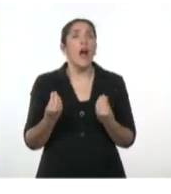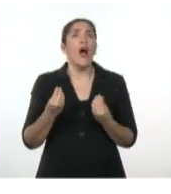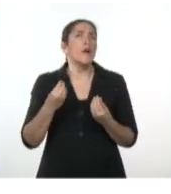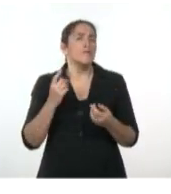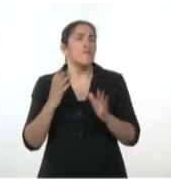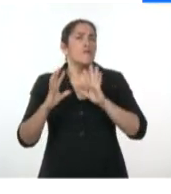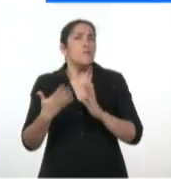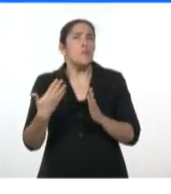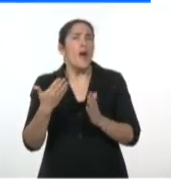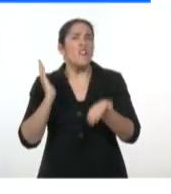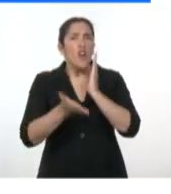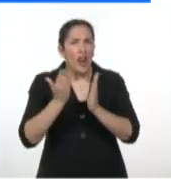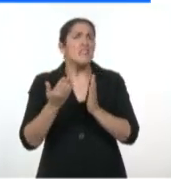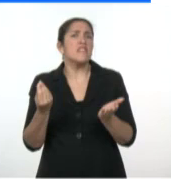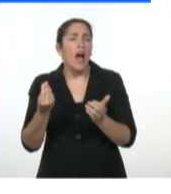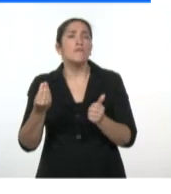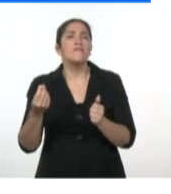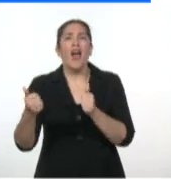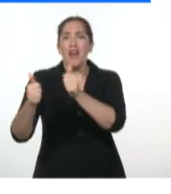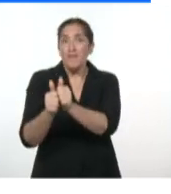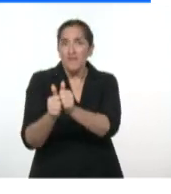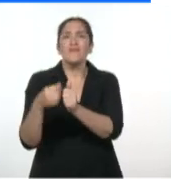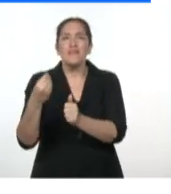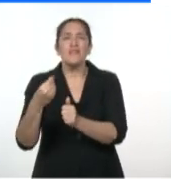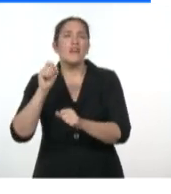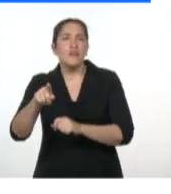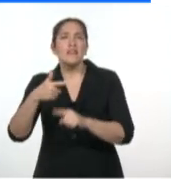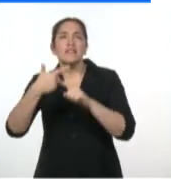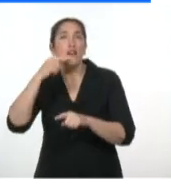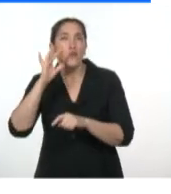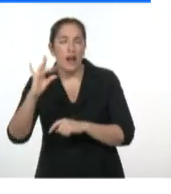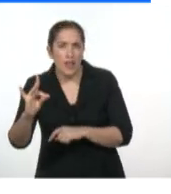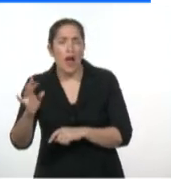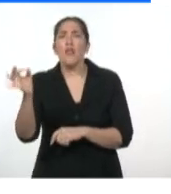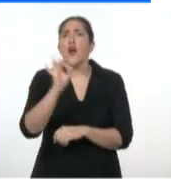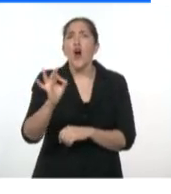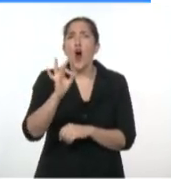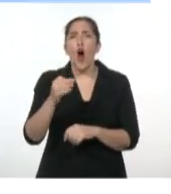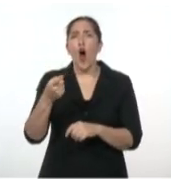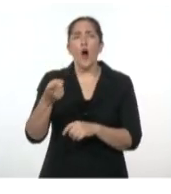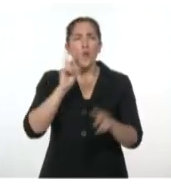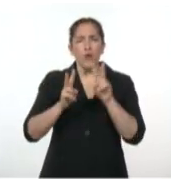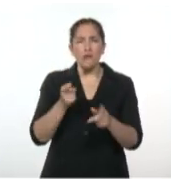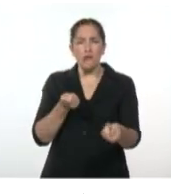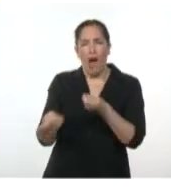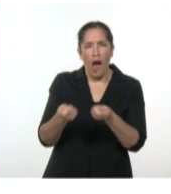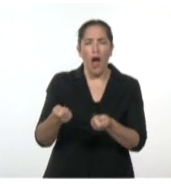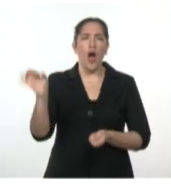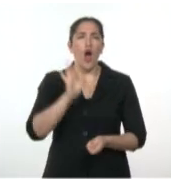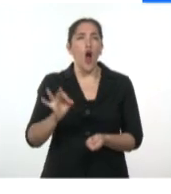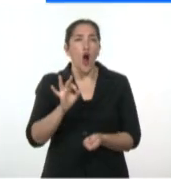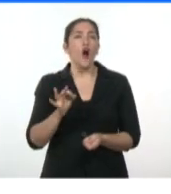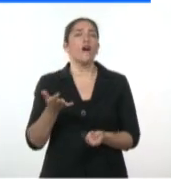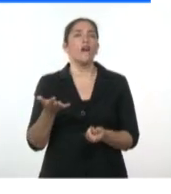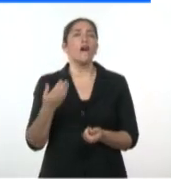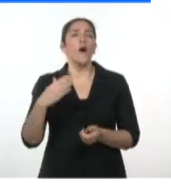sexuales, pero también puede ser que en una pareja se vigile a la otra persona o se la quiera dominar o aislar. Sí, parece horrible, pero